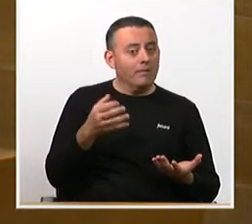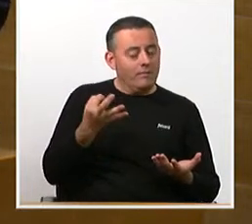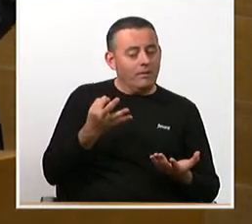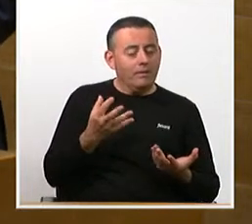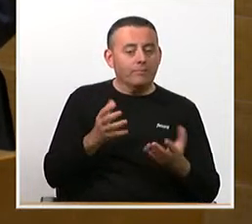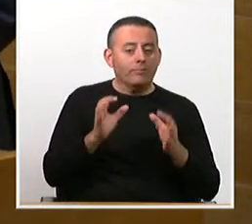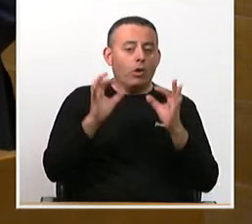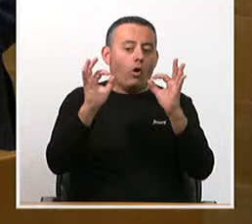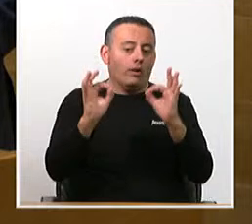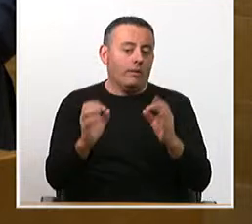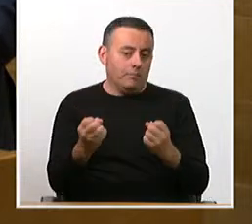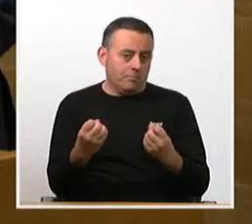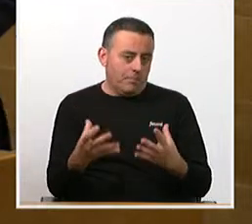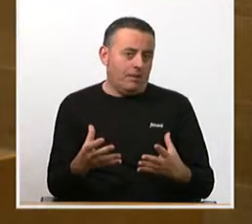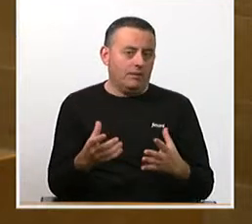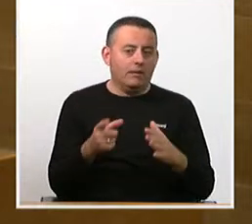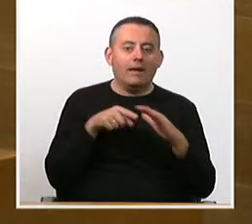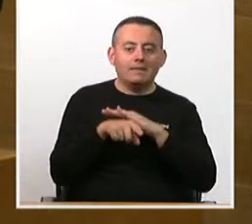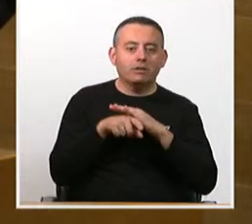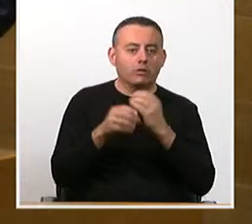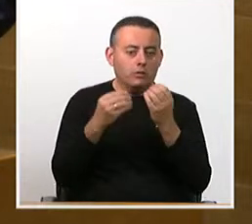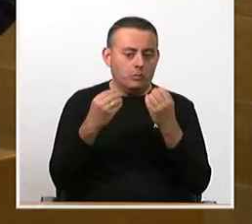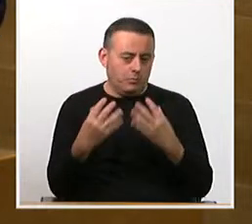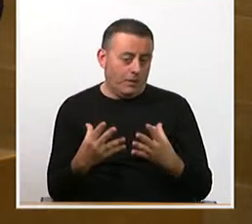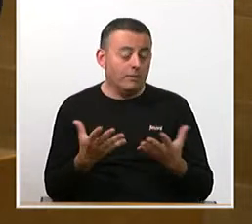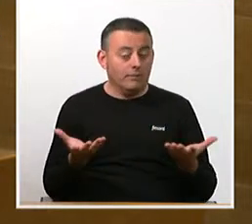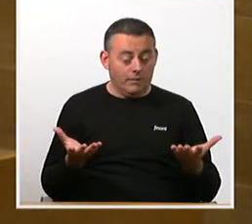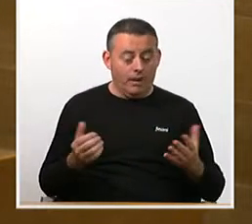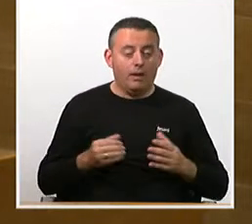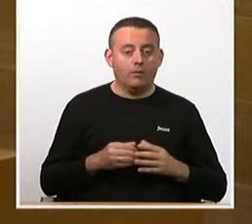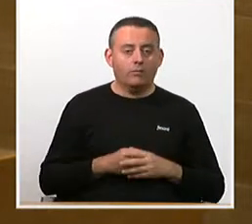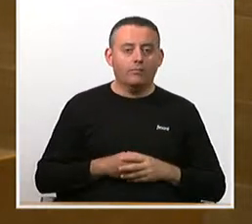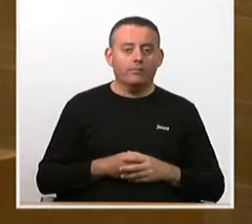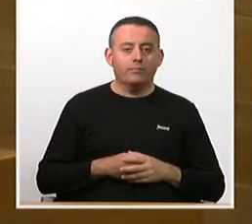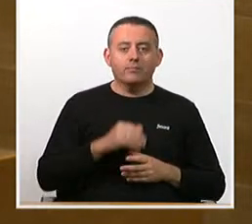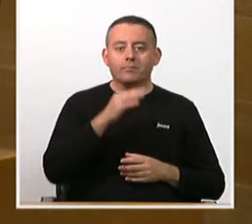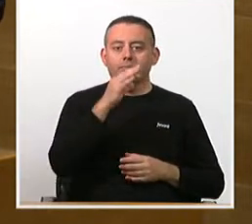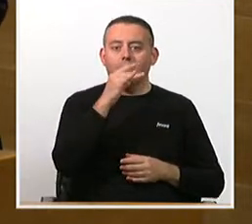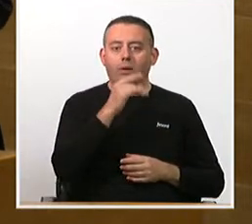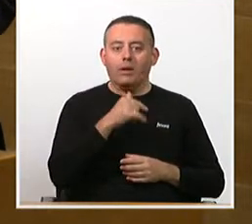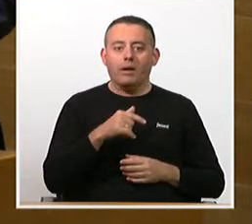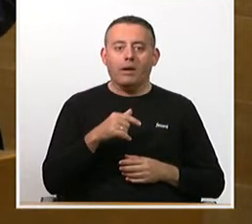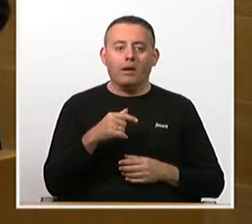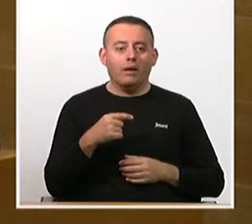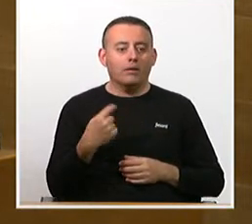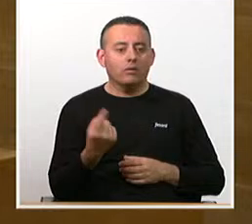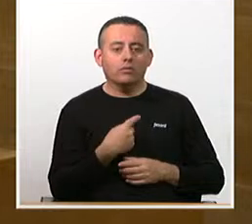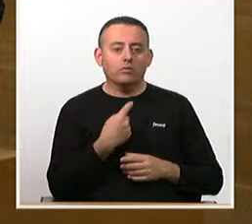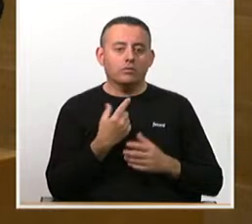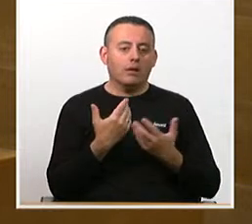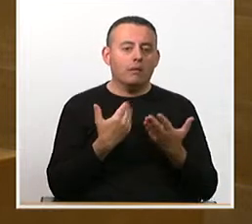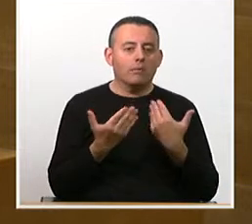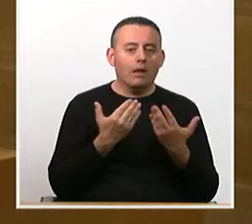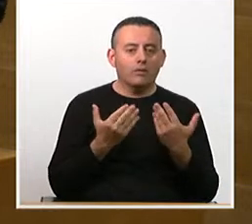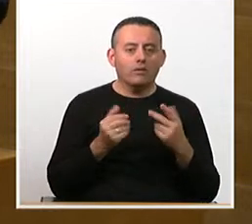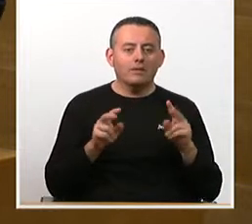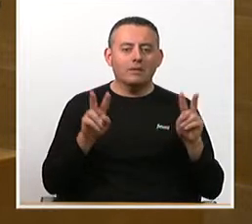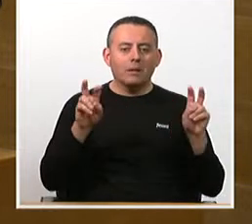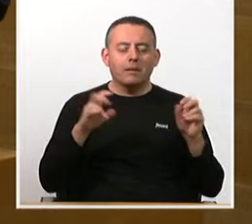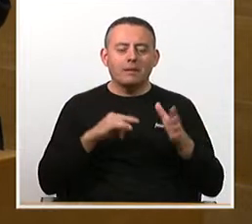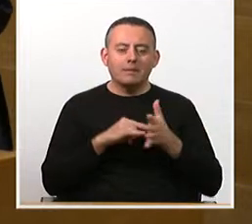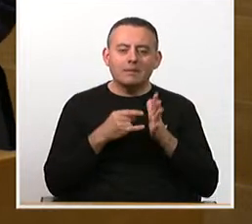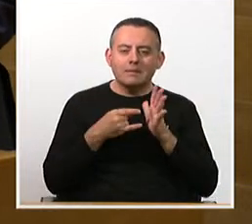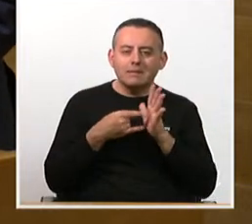acuerdo Yo no voy a derivar ni voy a convertir esto en una reflexión sobre el sistema financiero tributario fiscal de la